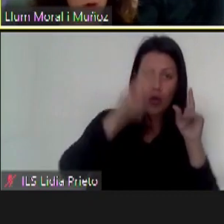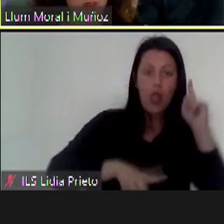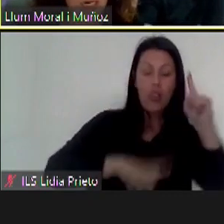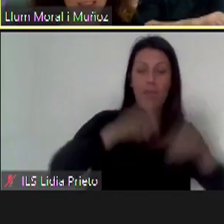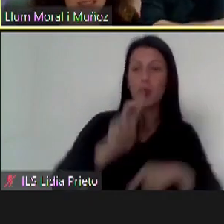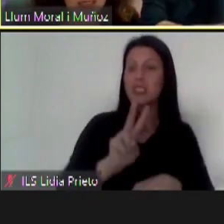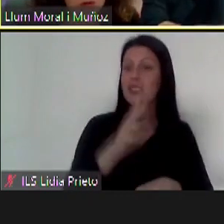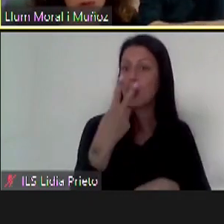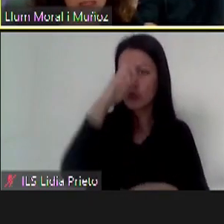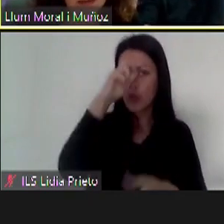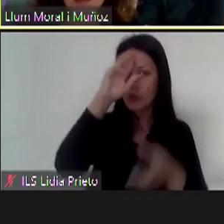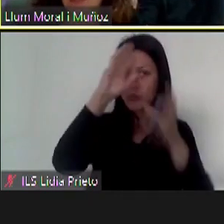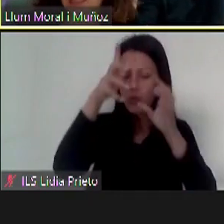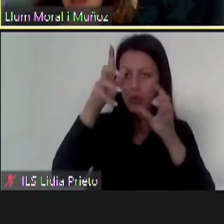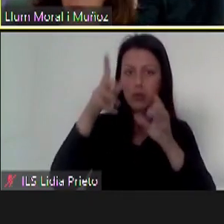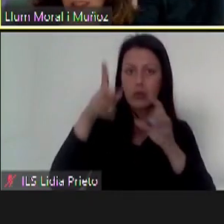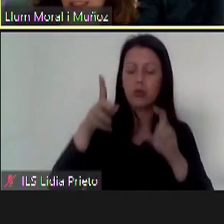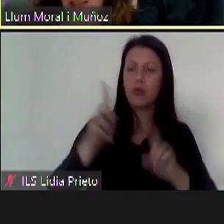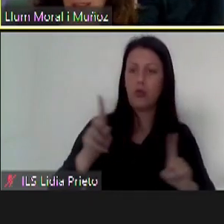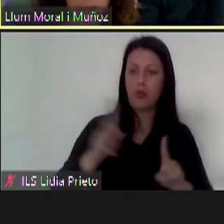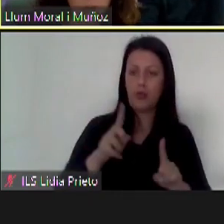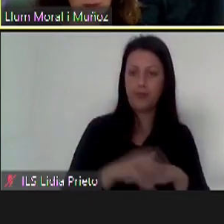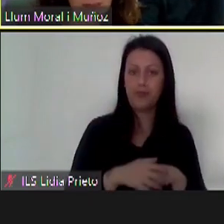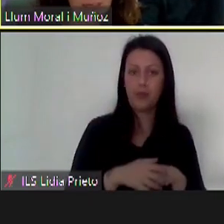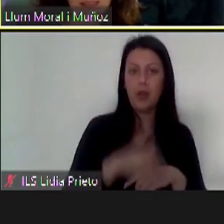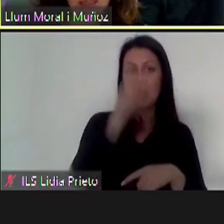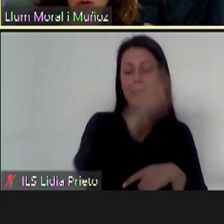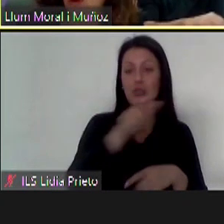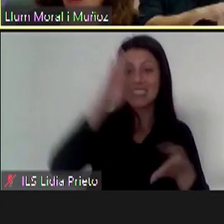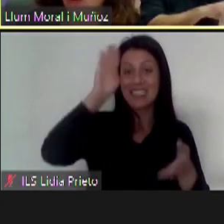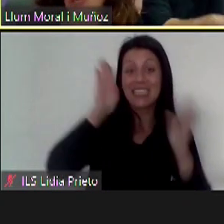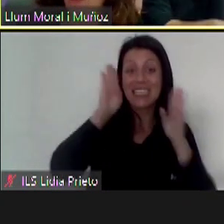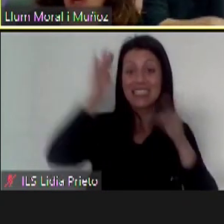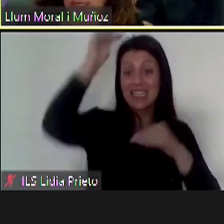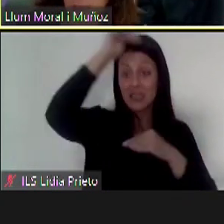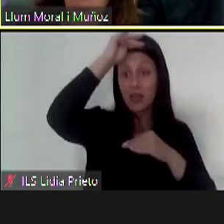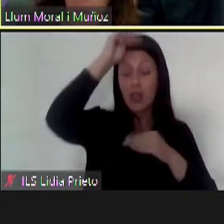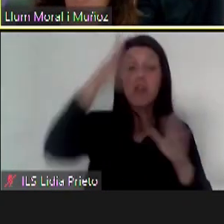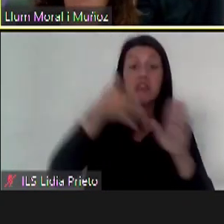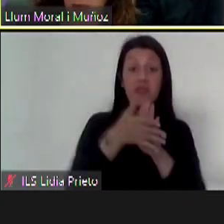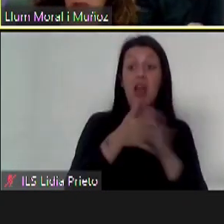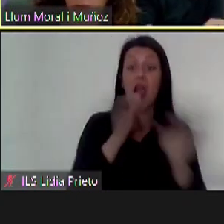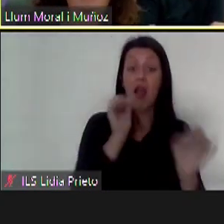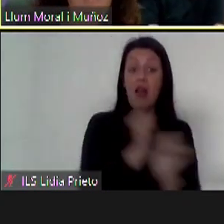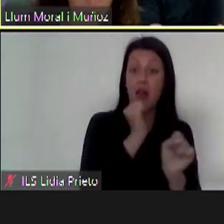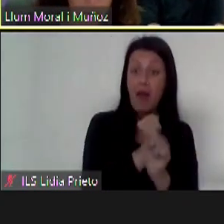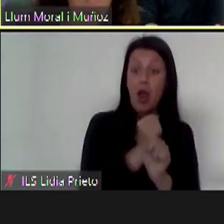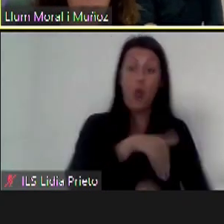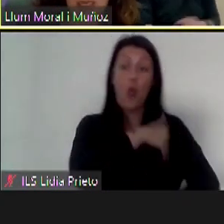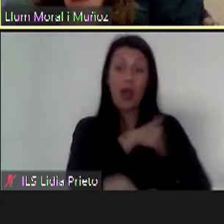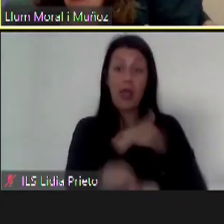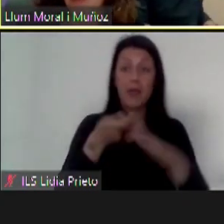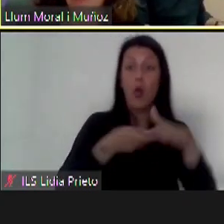brote, o que el 75% de las personas que se han atendido se han insertado en el mundo laboral o académico en menos de 2